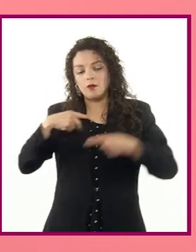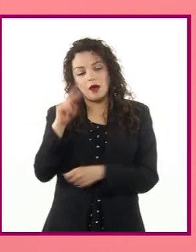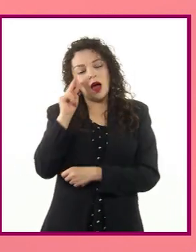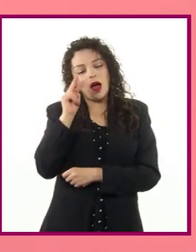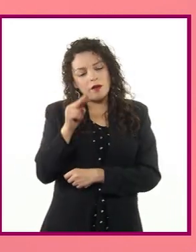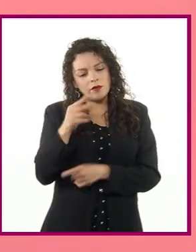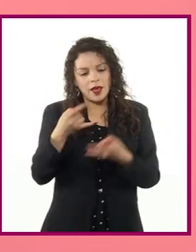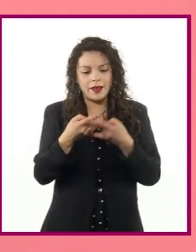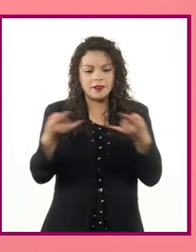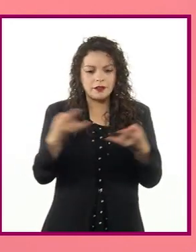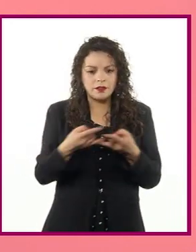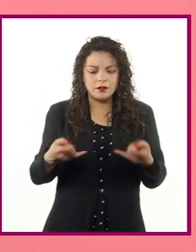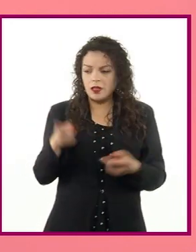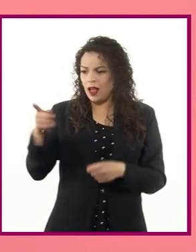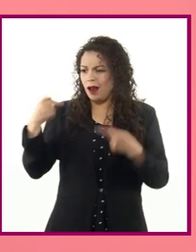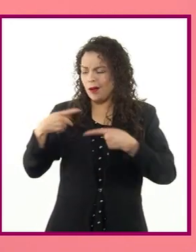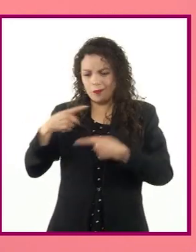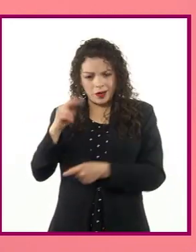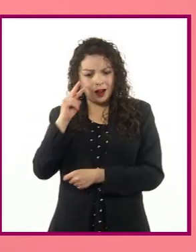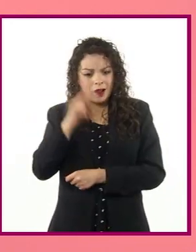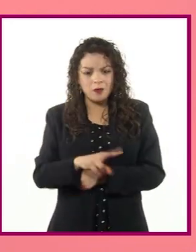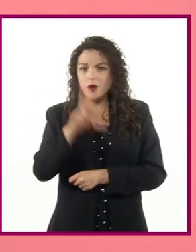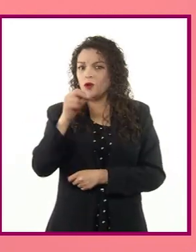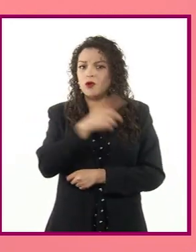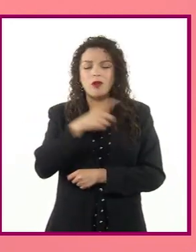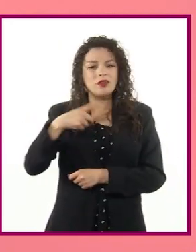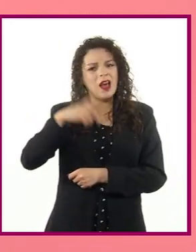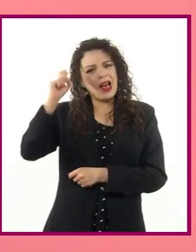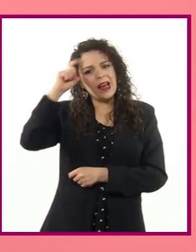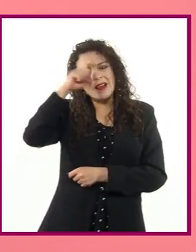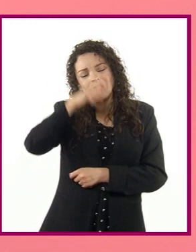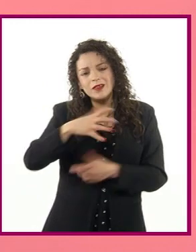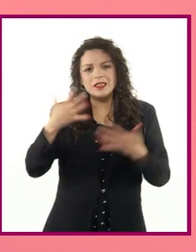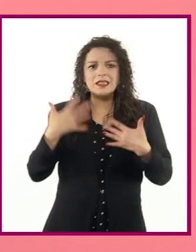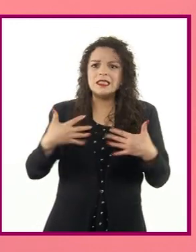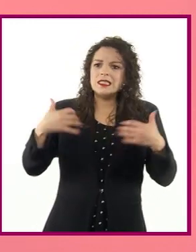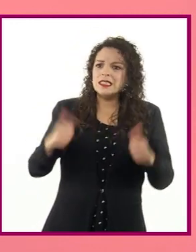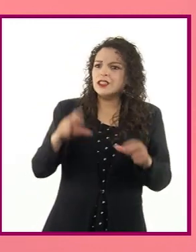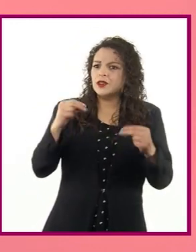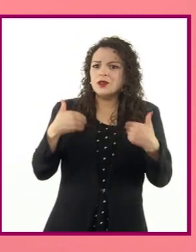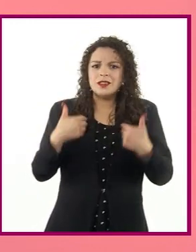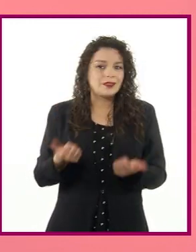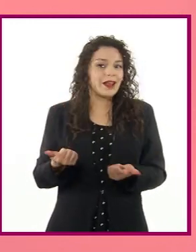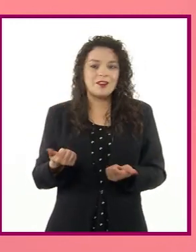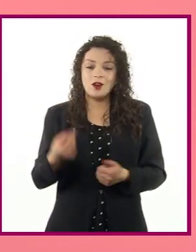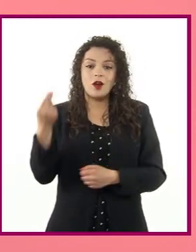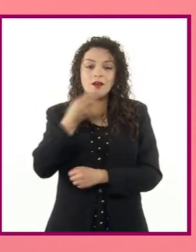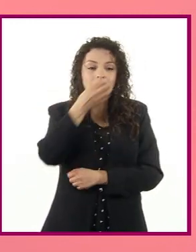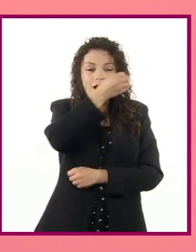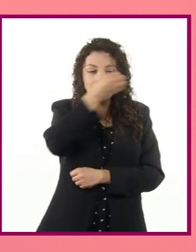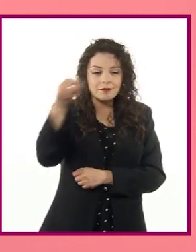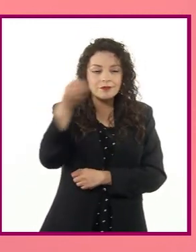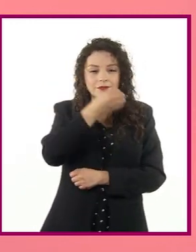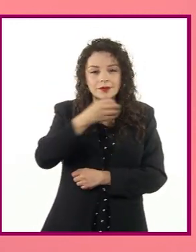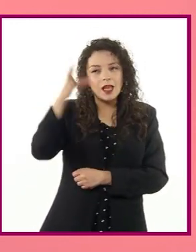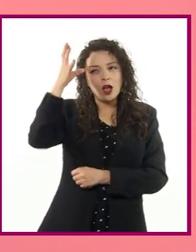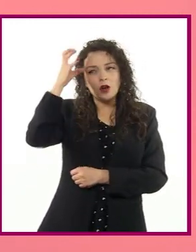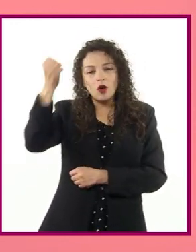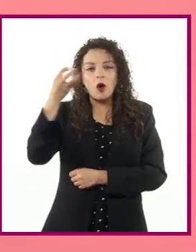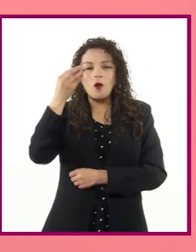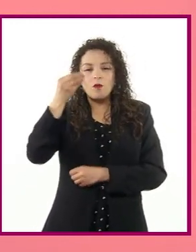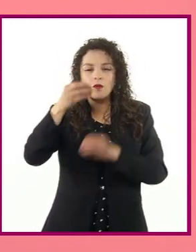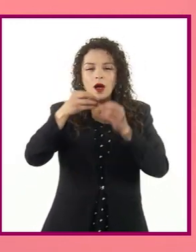no tiene que costarle trabajo leer, aunque sea una historia muy complicada, con una trama o con conceptos muy